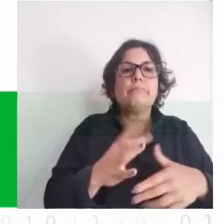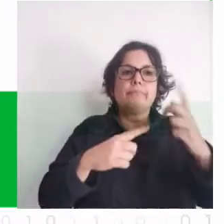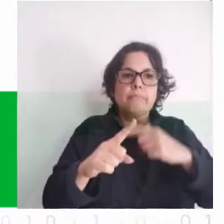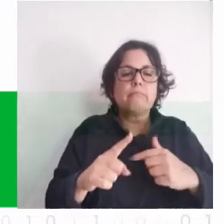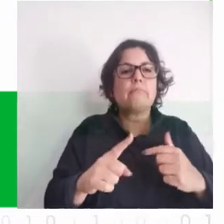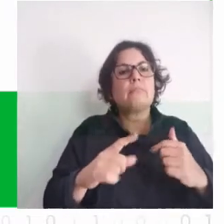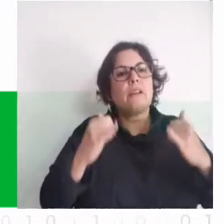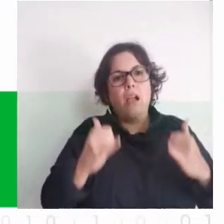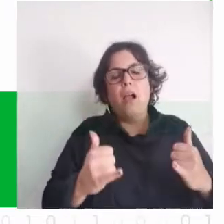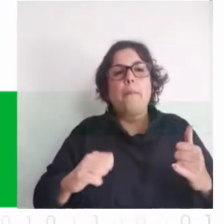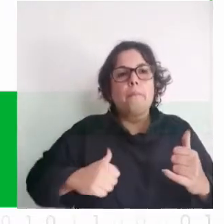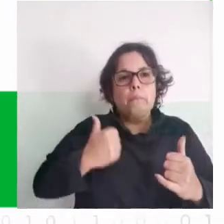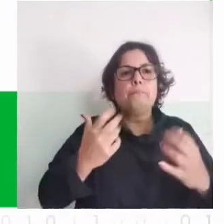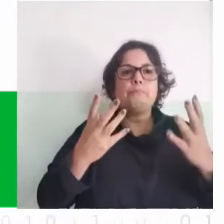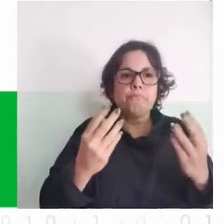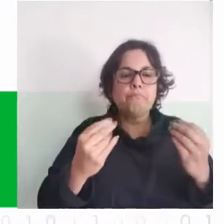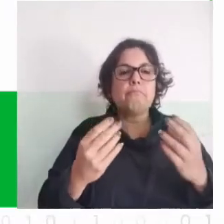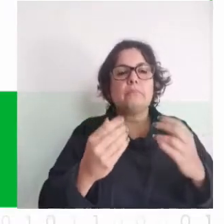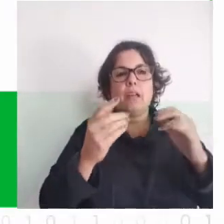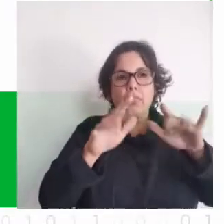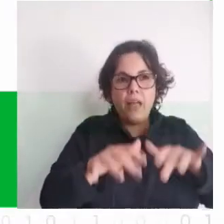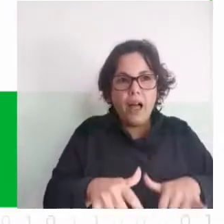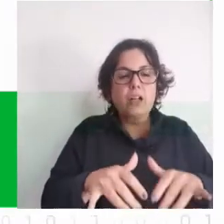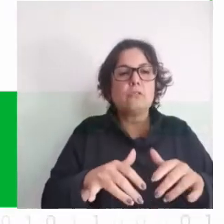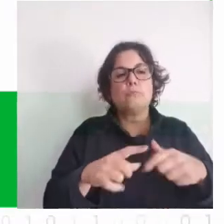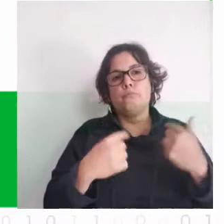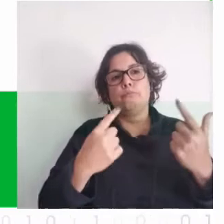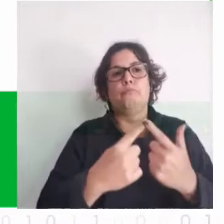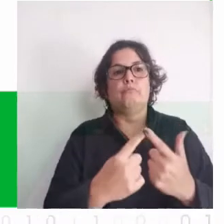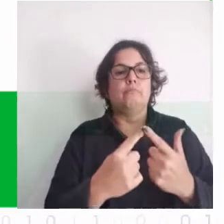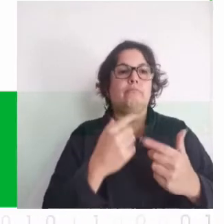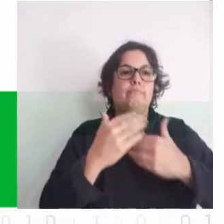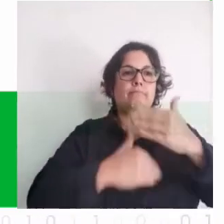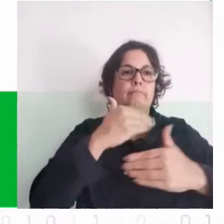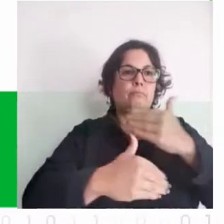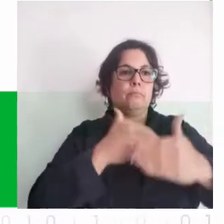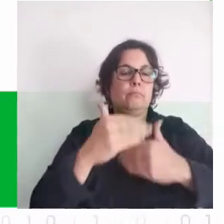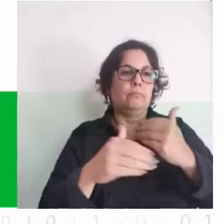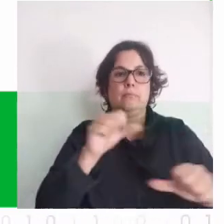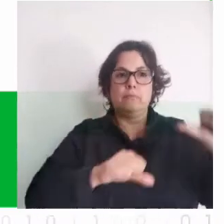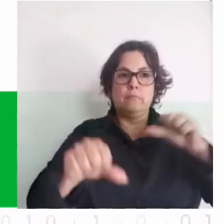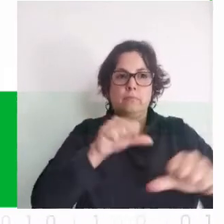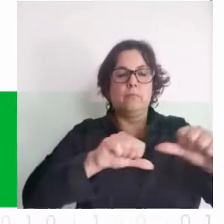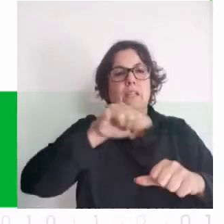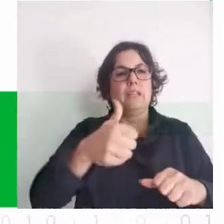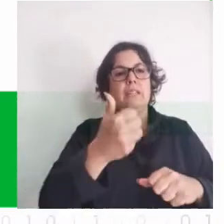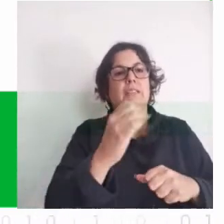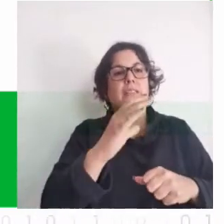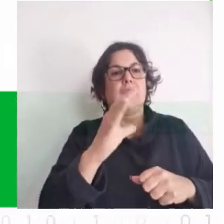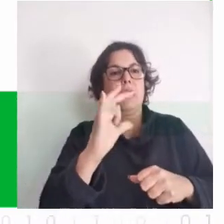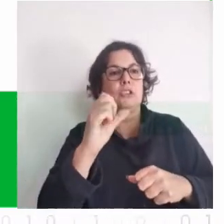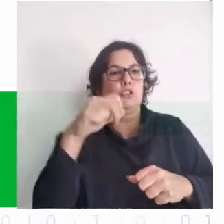varias bases de datos. La que usamos nosotros, la que desarrolló el Jackson Laboratory, se llama CKB,